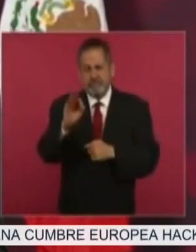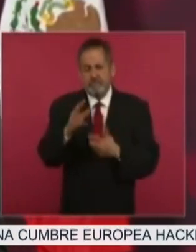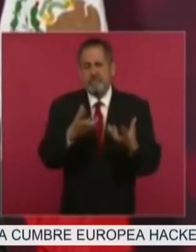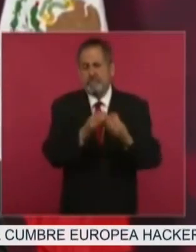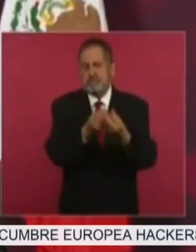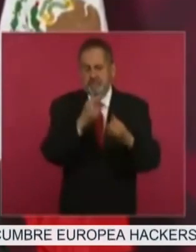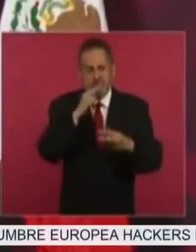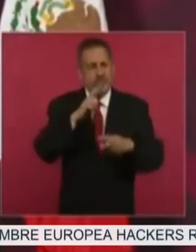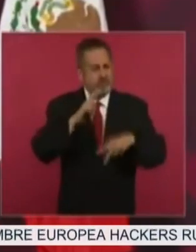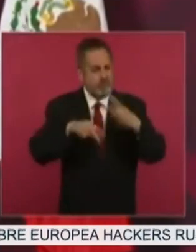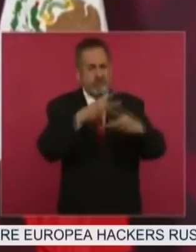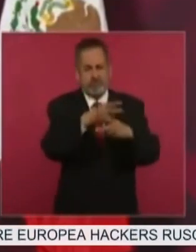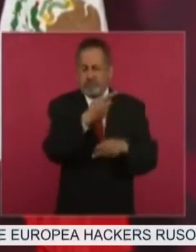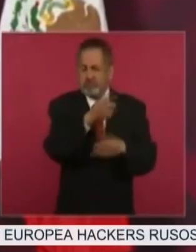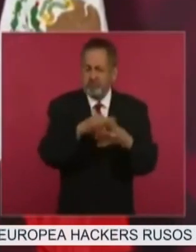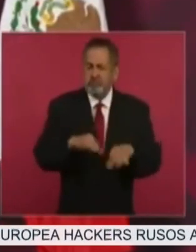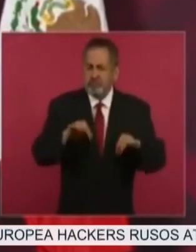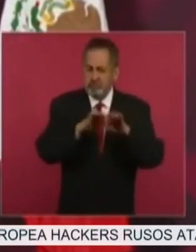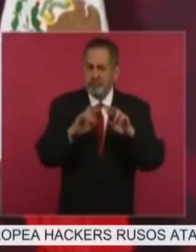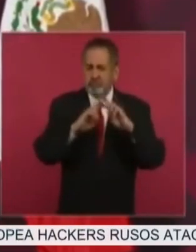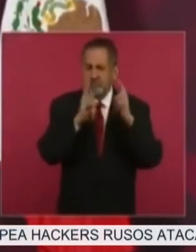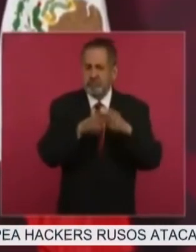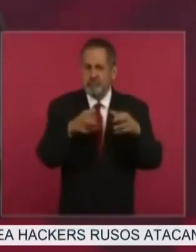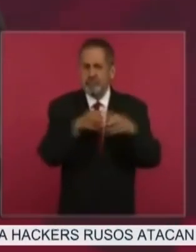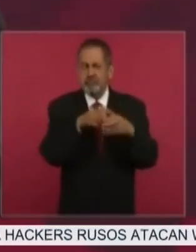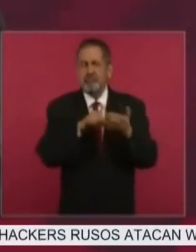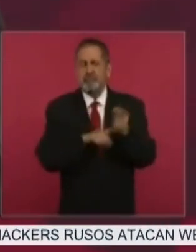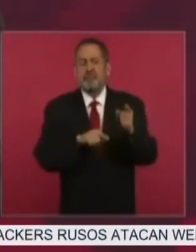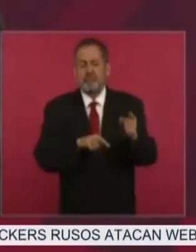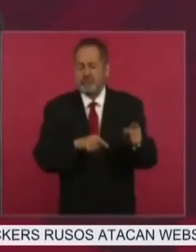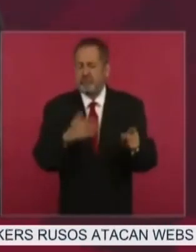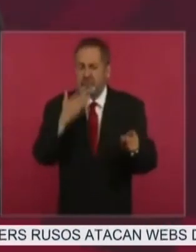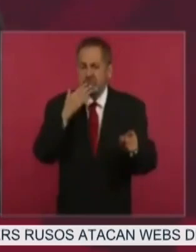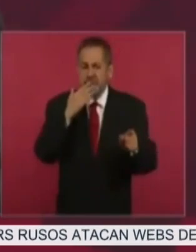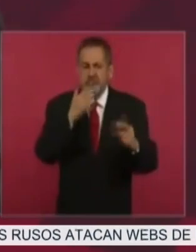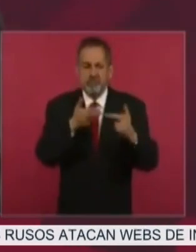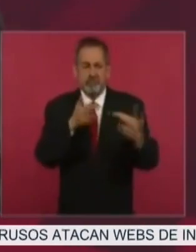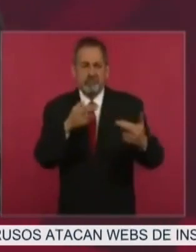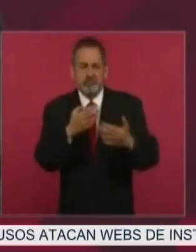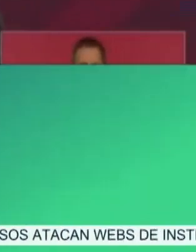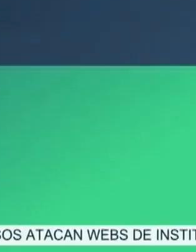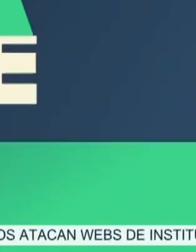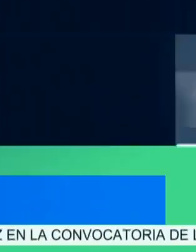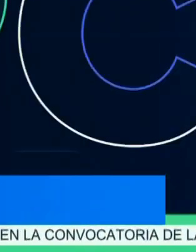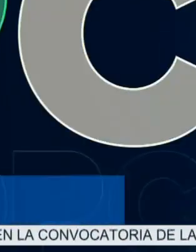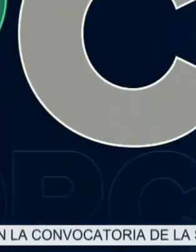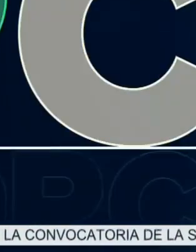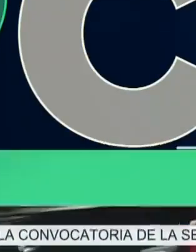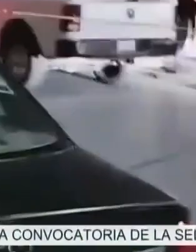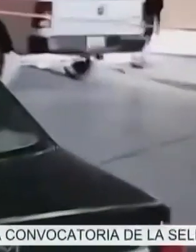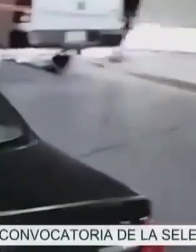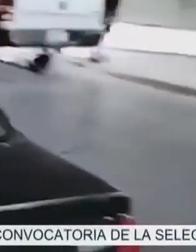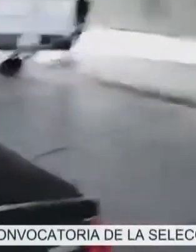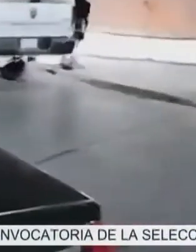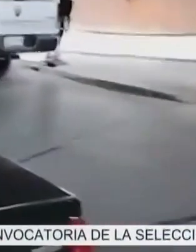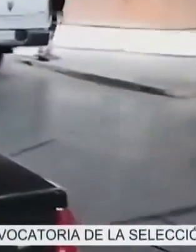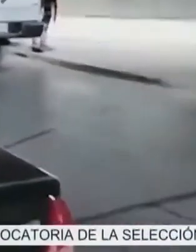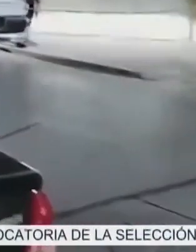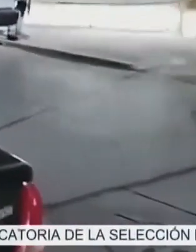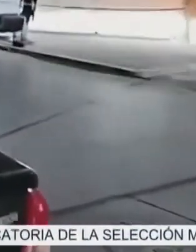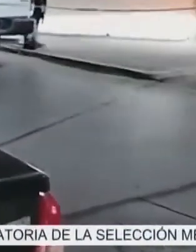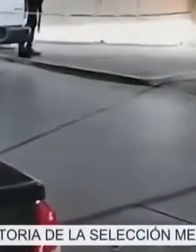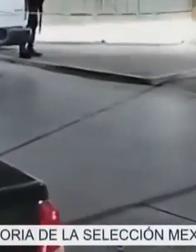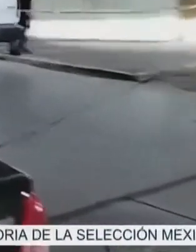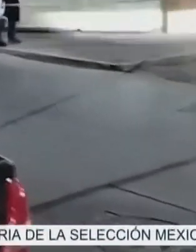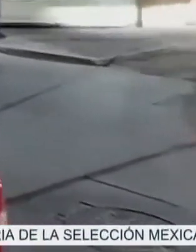reunión que nos importa mucho por la relación económica comercial. Sujetos armados